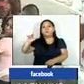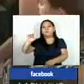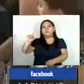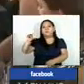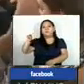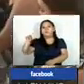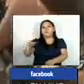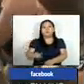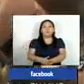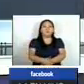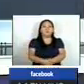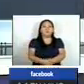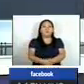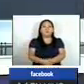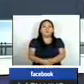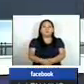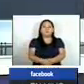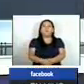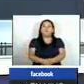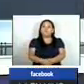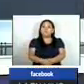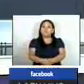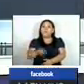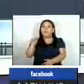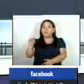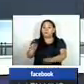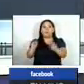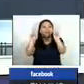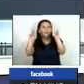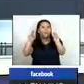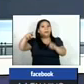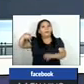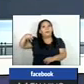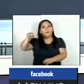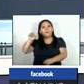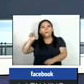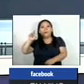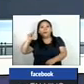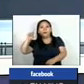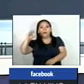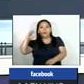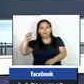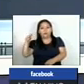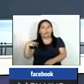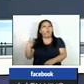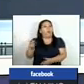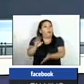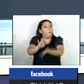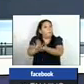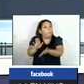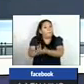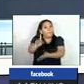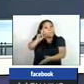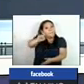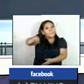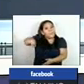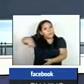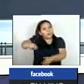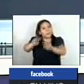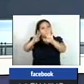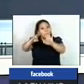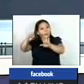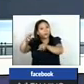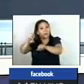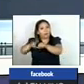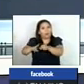Hechos. Bien, mucho que decir sobre el Parlamento Centroamericano, una institución que le cuesta a El Salvador 1.700.000 dólares anuales.